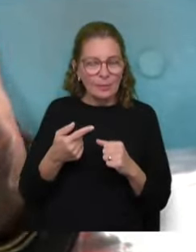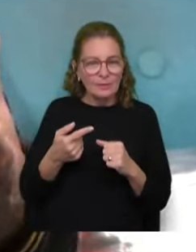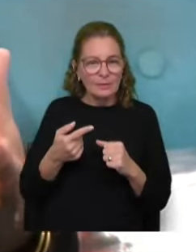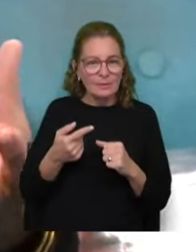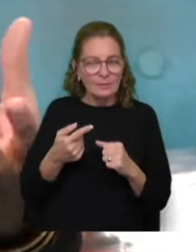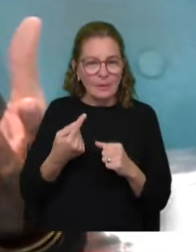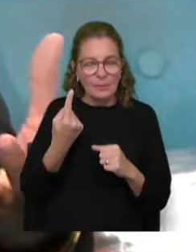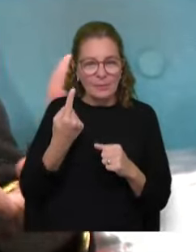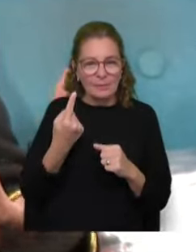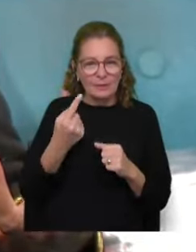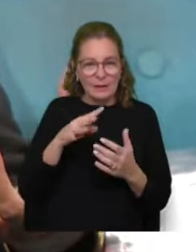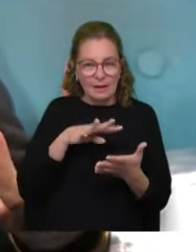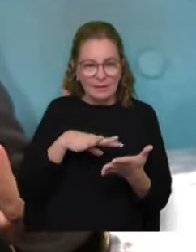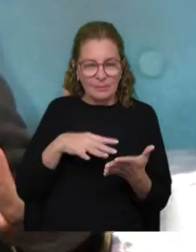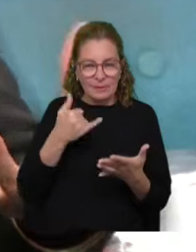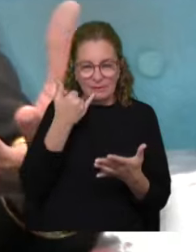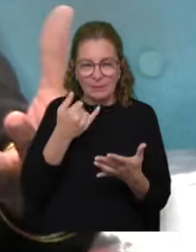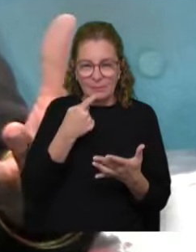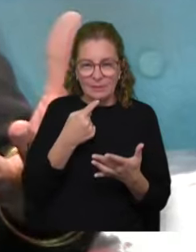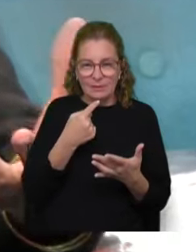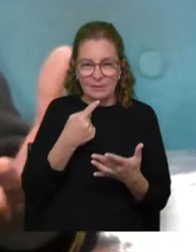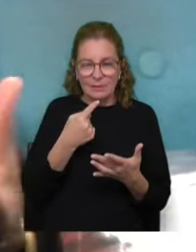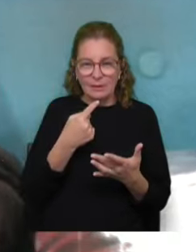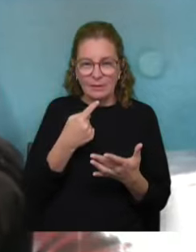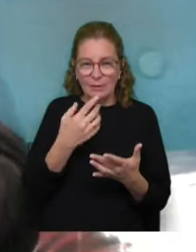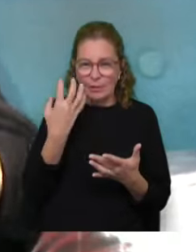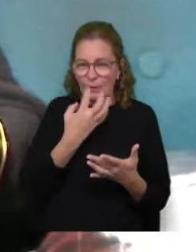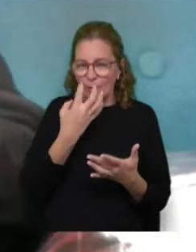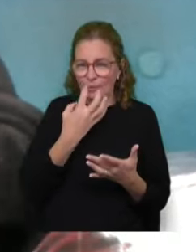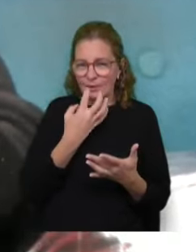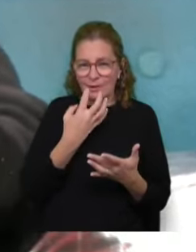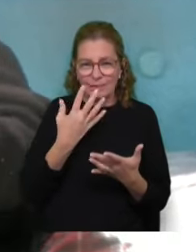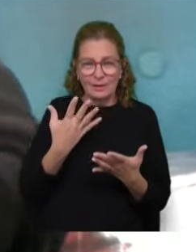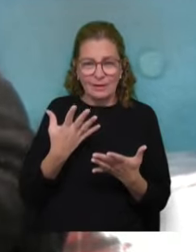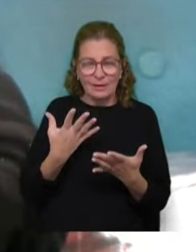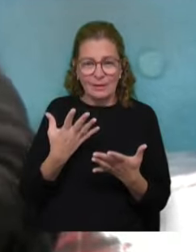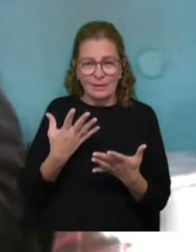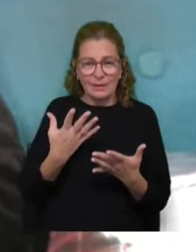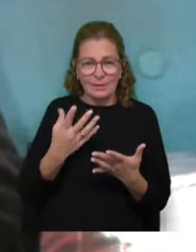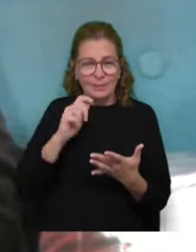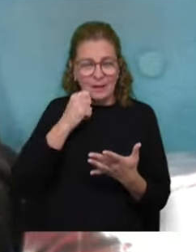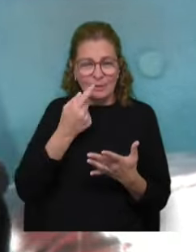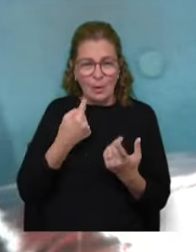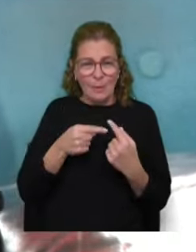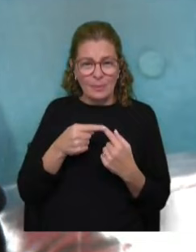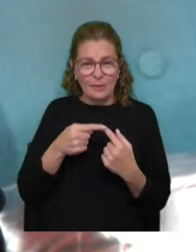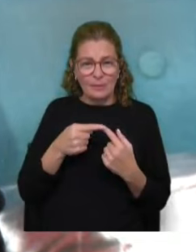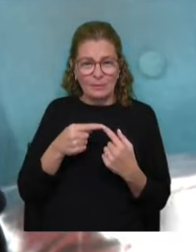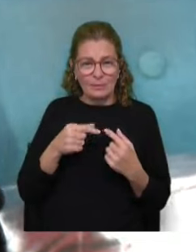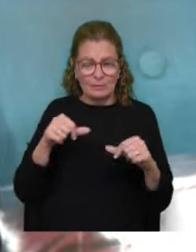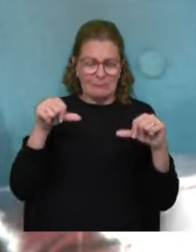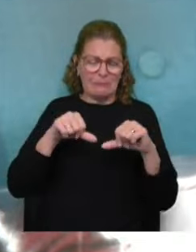a la primera lectura del texto me llama y me dice, ¡qué horror! ¡Me encantó, pero estoy